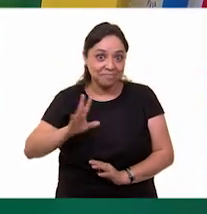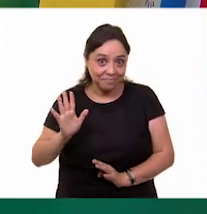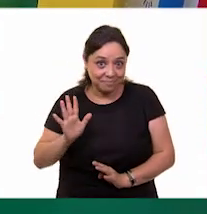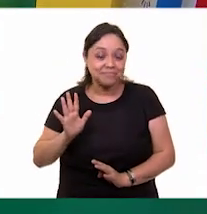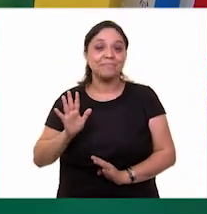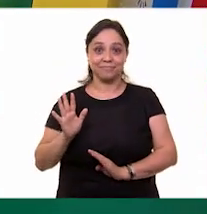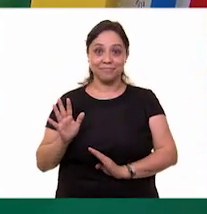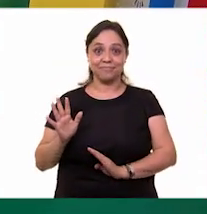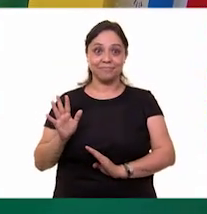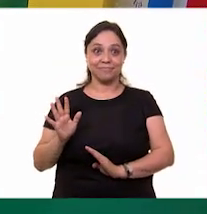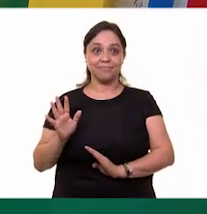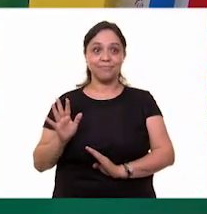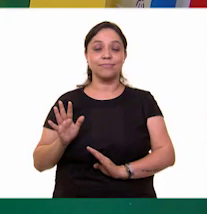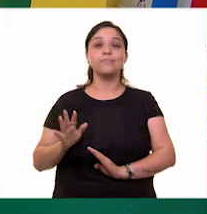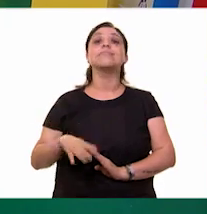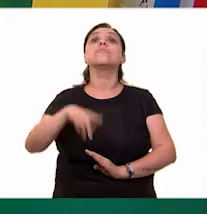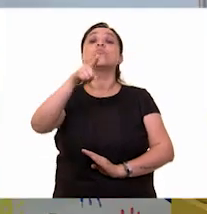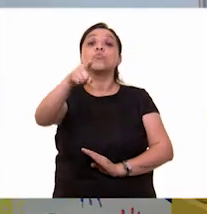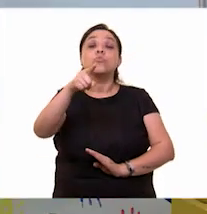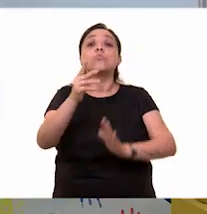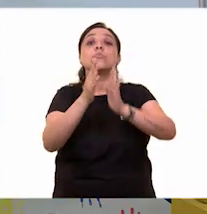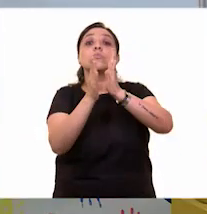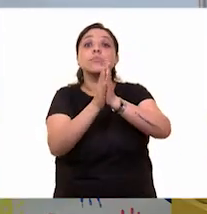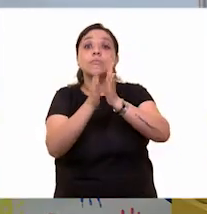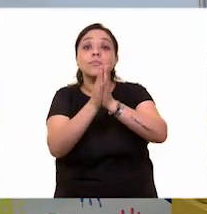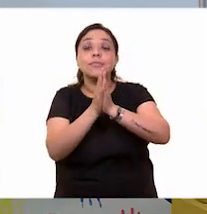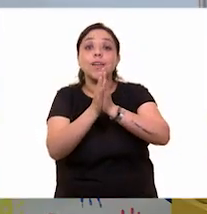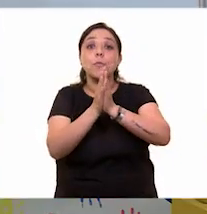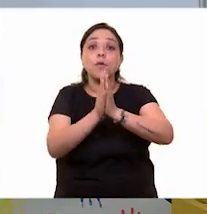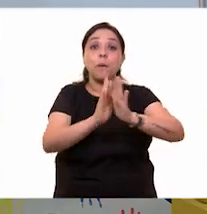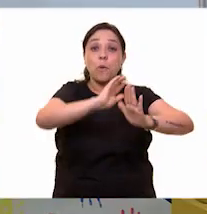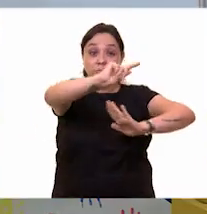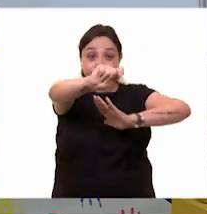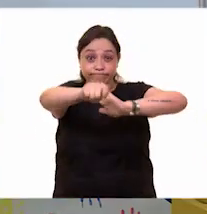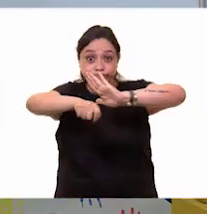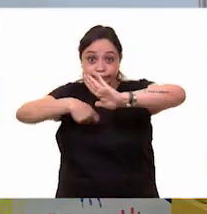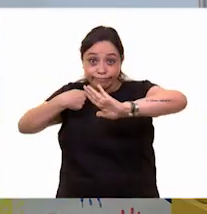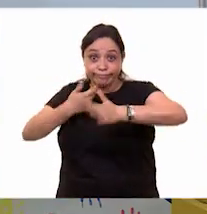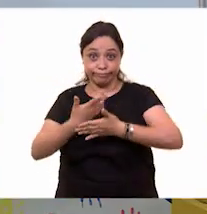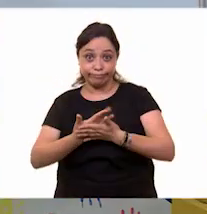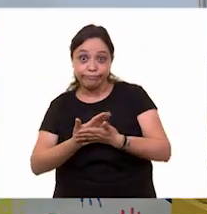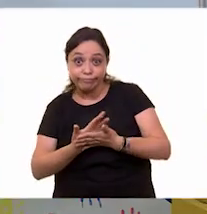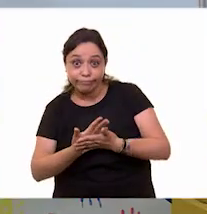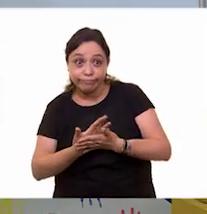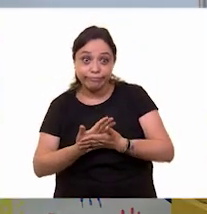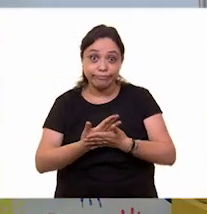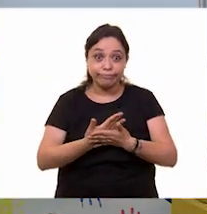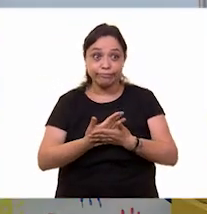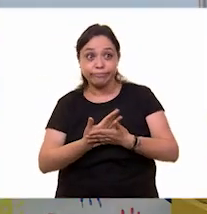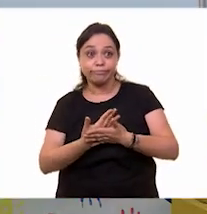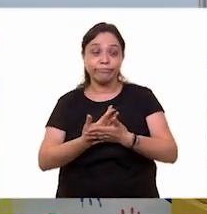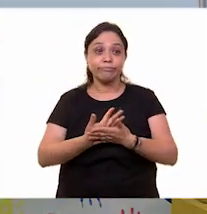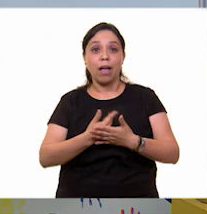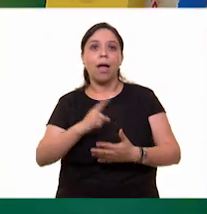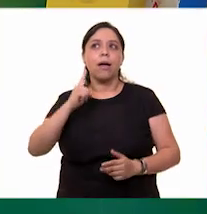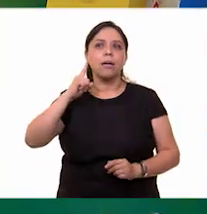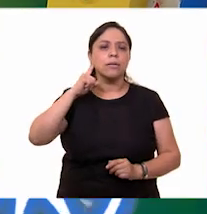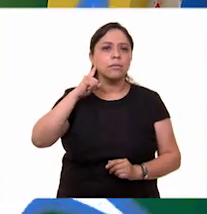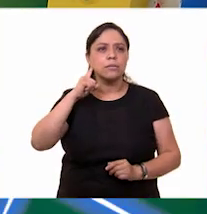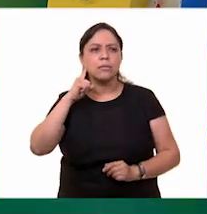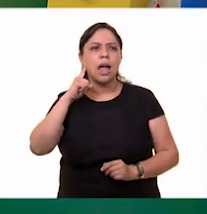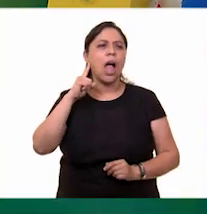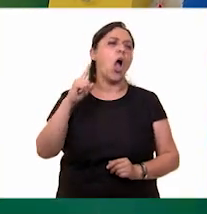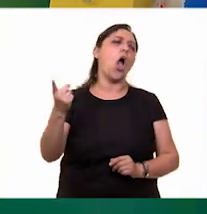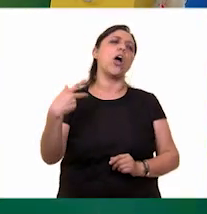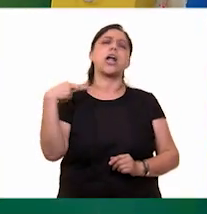voy a pedir que nos manden, por favor, sus manteles. Los vamos a estar esperando para conocerlos. Maestra Angie, pero no van a